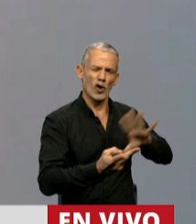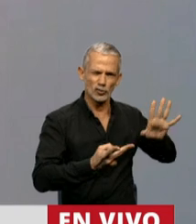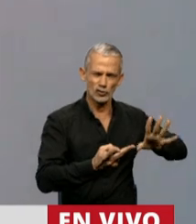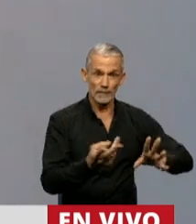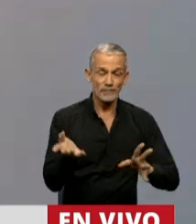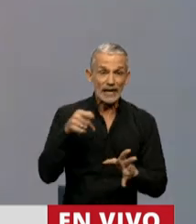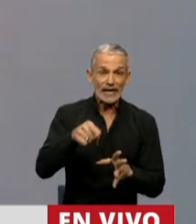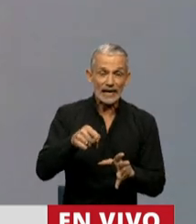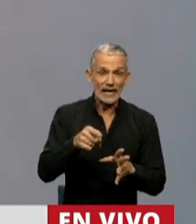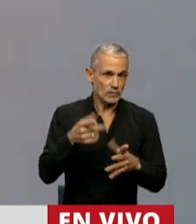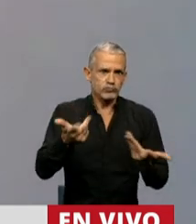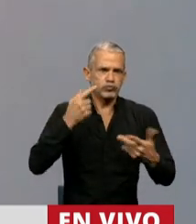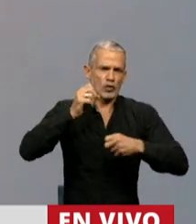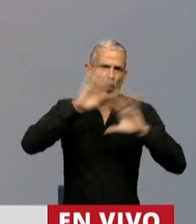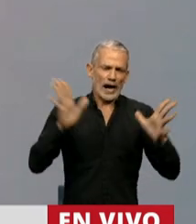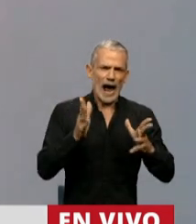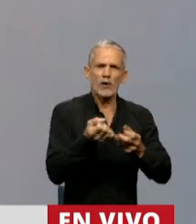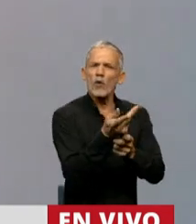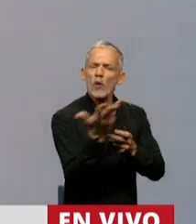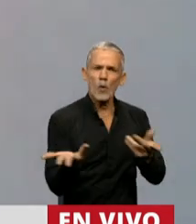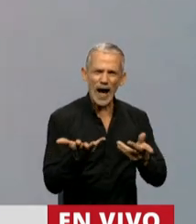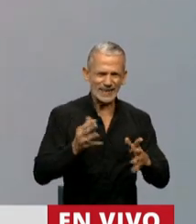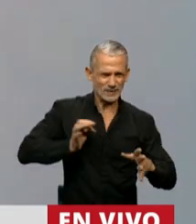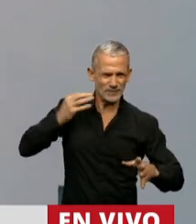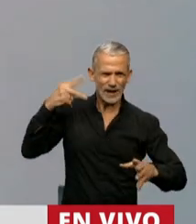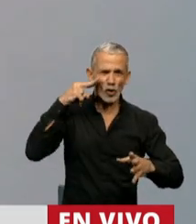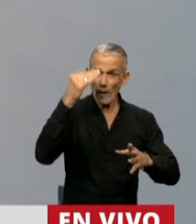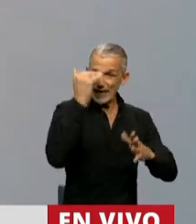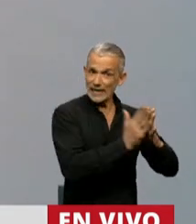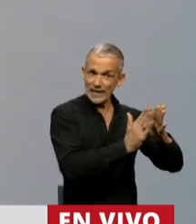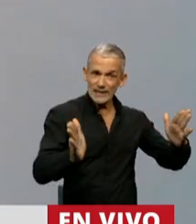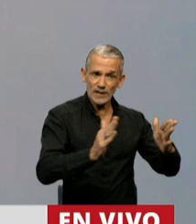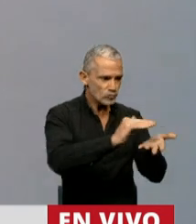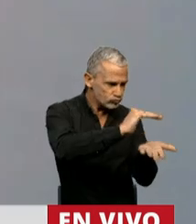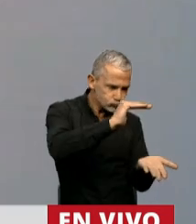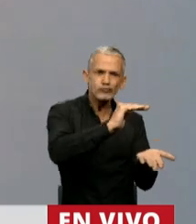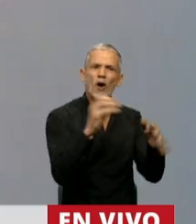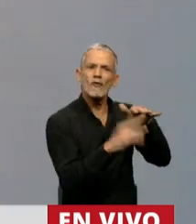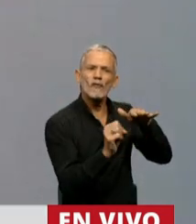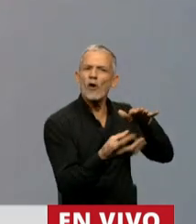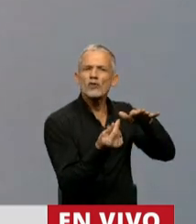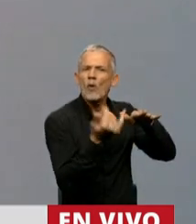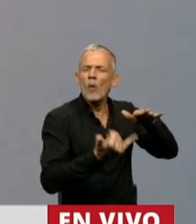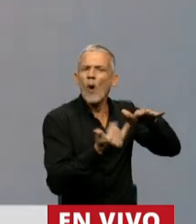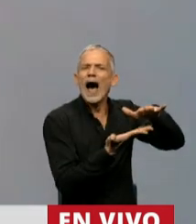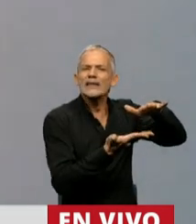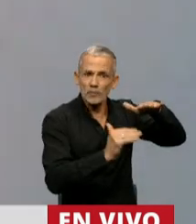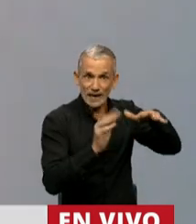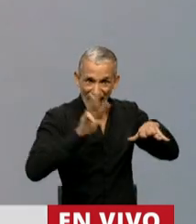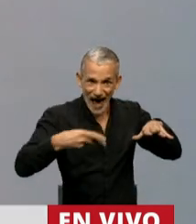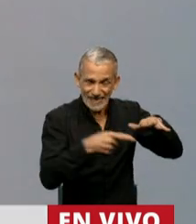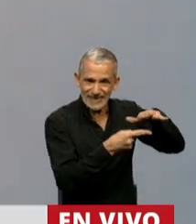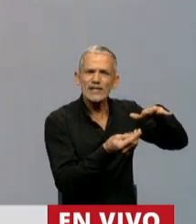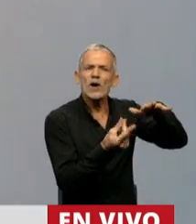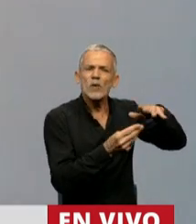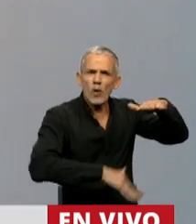señor presidente son elocuentes a fin del 2015 a fin del 2015 el fondo de garantía